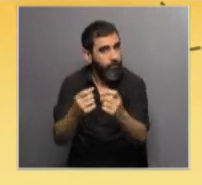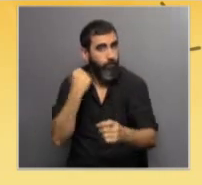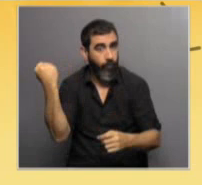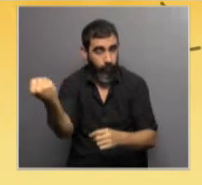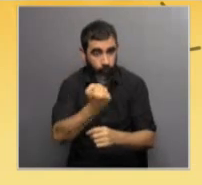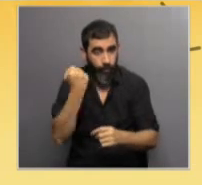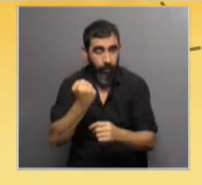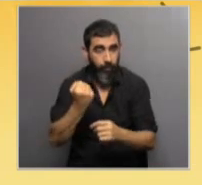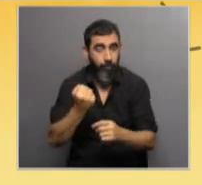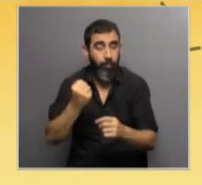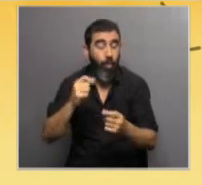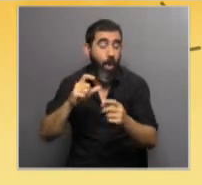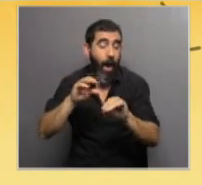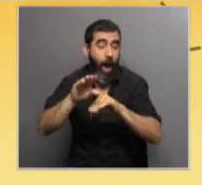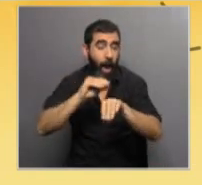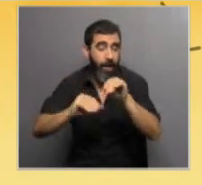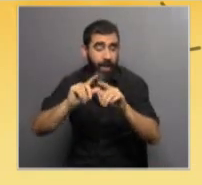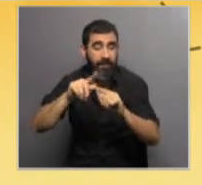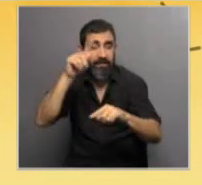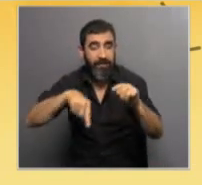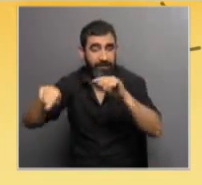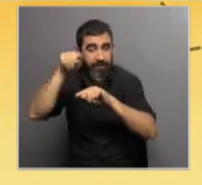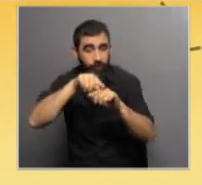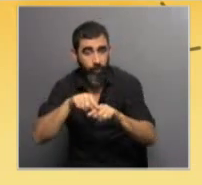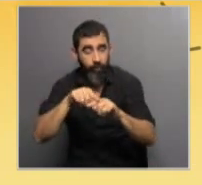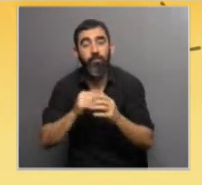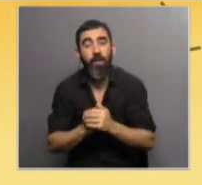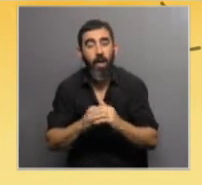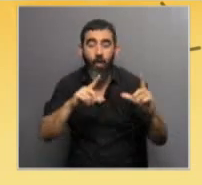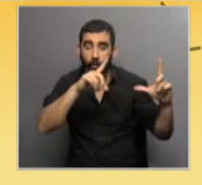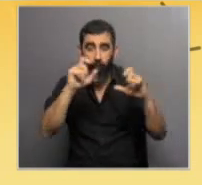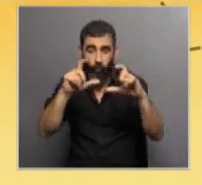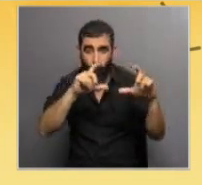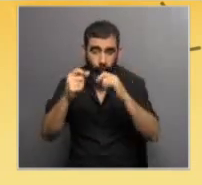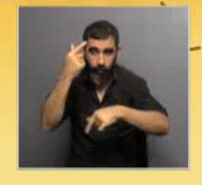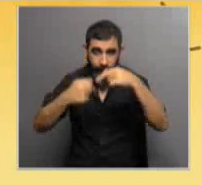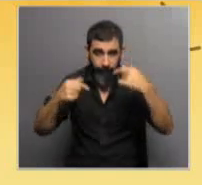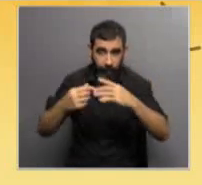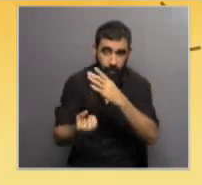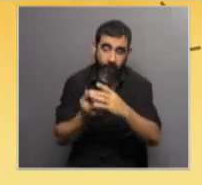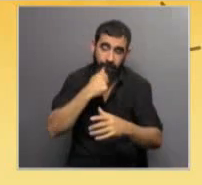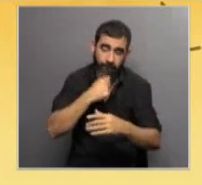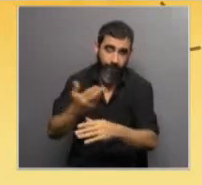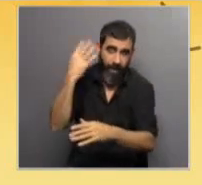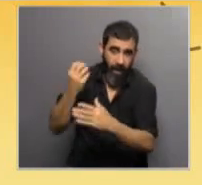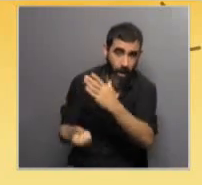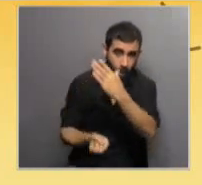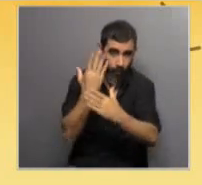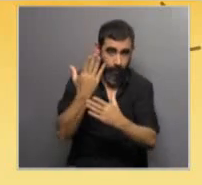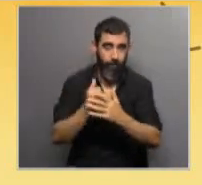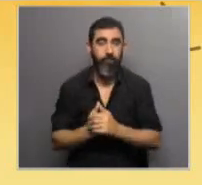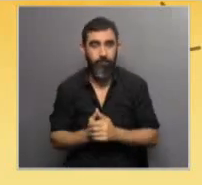denominado ciclo de la arena vamos a ir alternando fotos actuales con anteriores y para que la gente se oriente no las